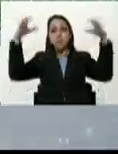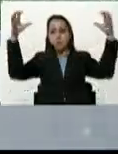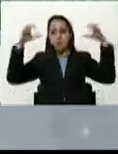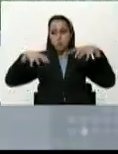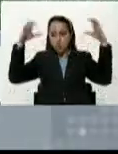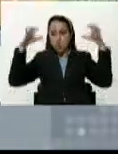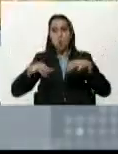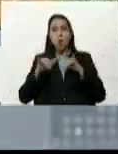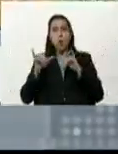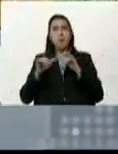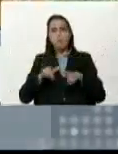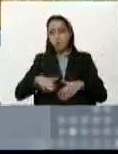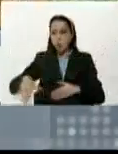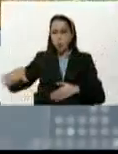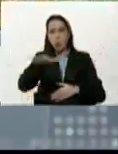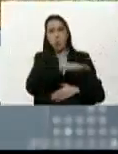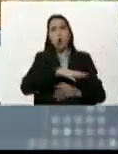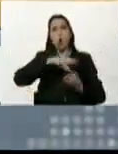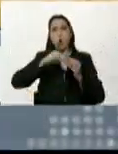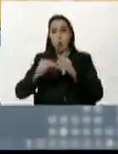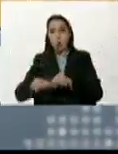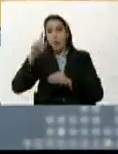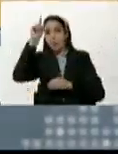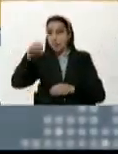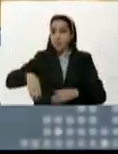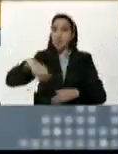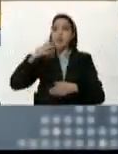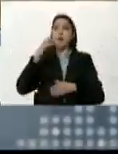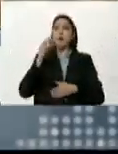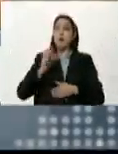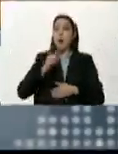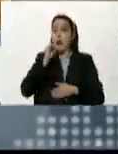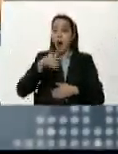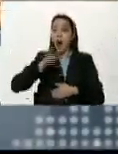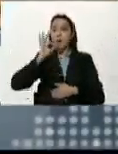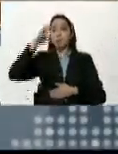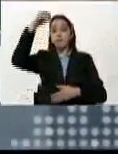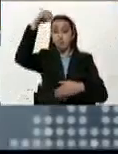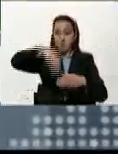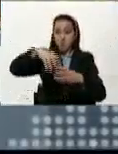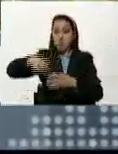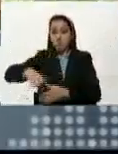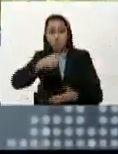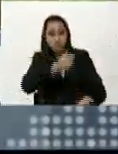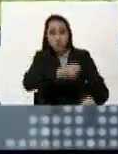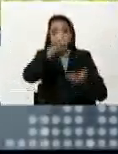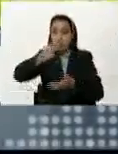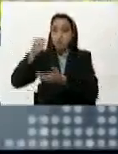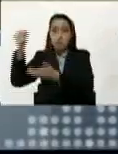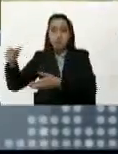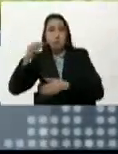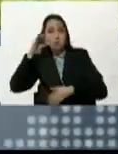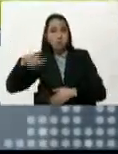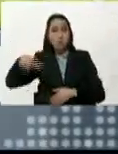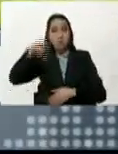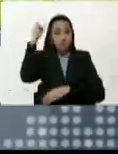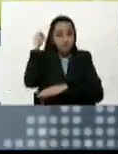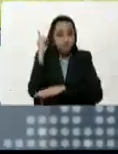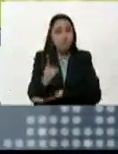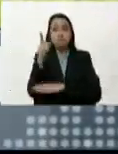campo y que llueven los clap clap clap clap clap ya saben artillería nuevo